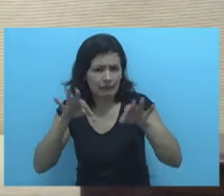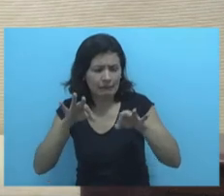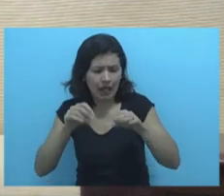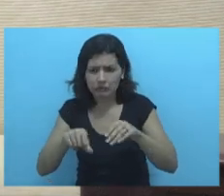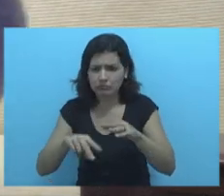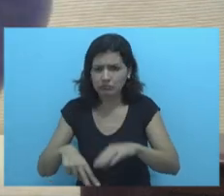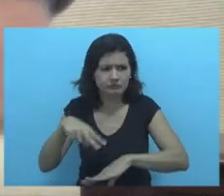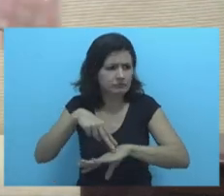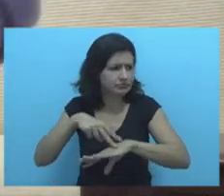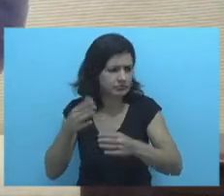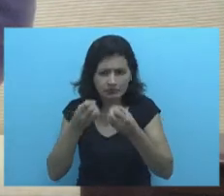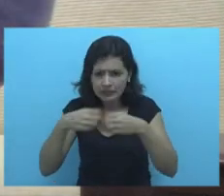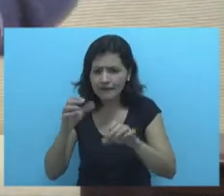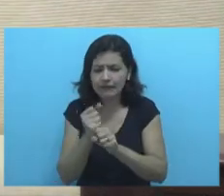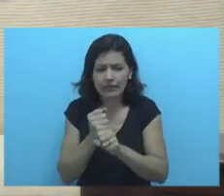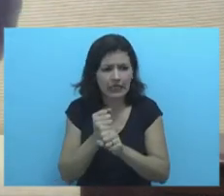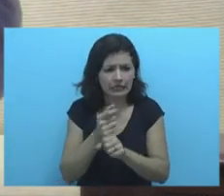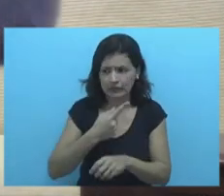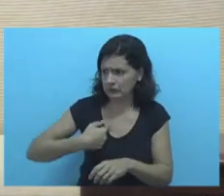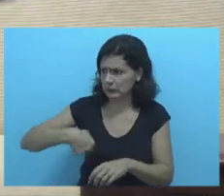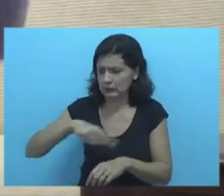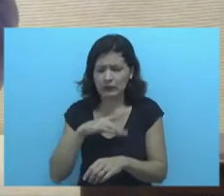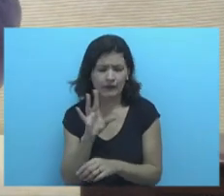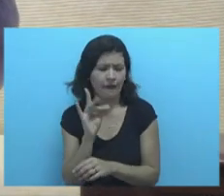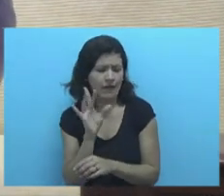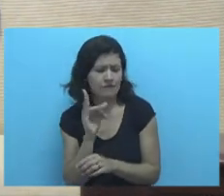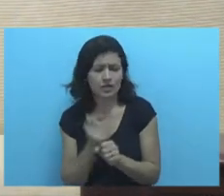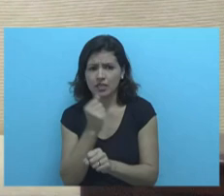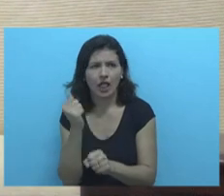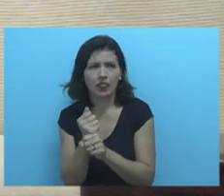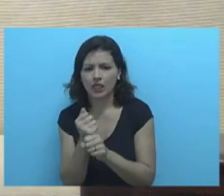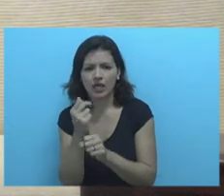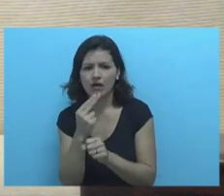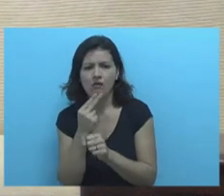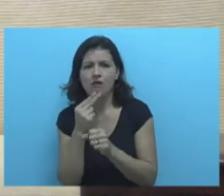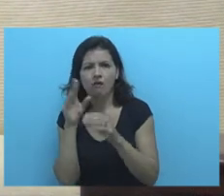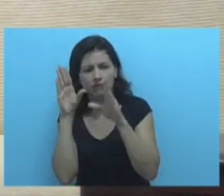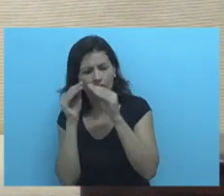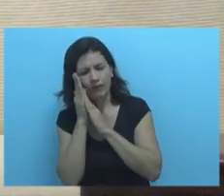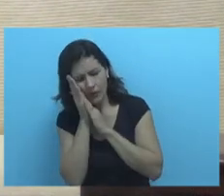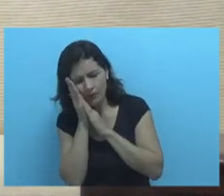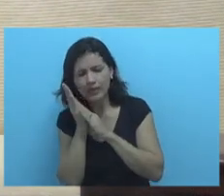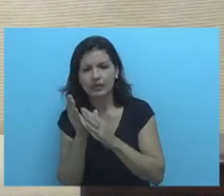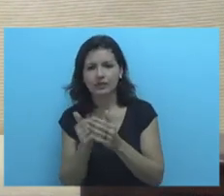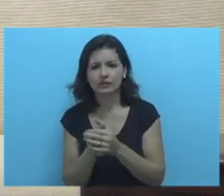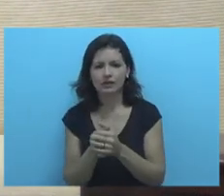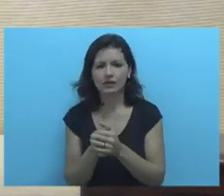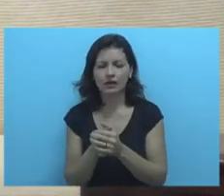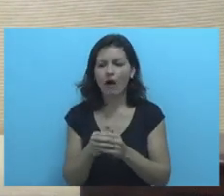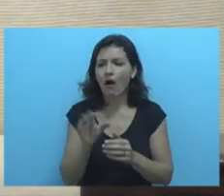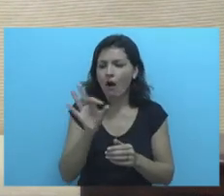terminaba todo bárbaro, futuro para todo, vamos para allá, qué sé yo, y te mandaba un mensaje cuestionándote un